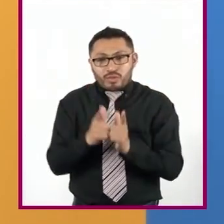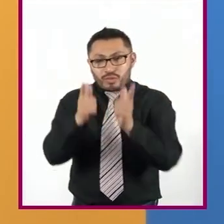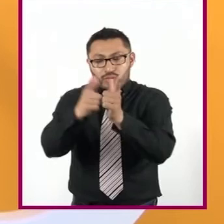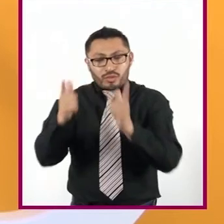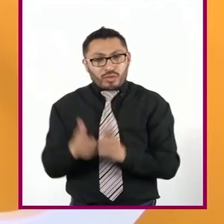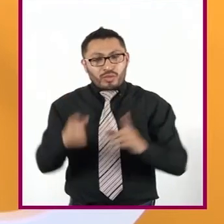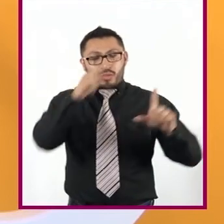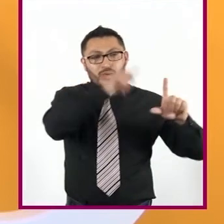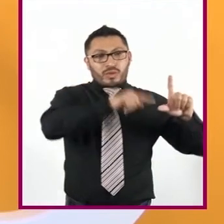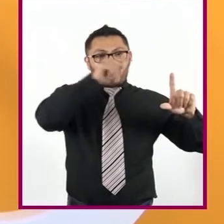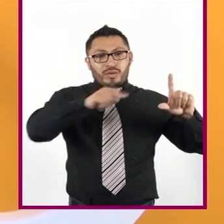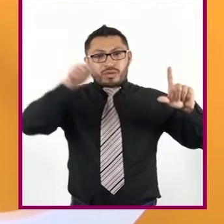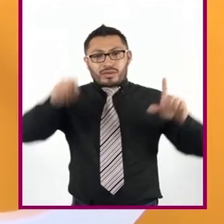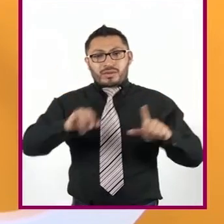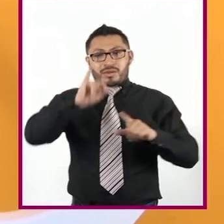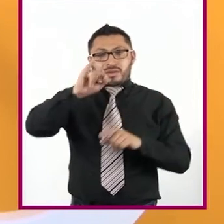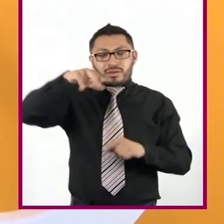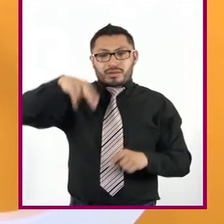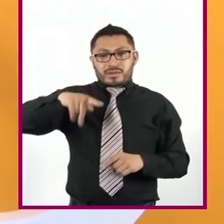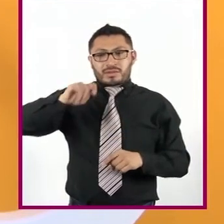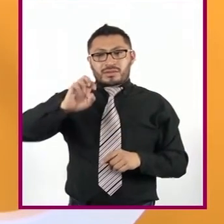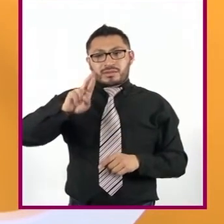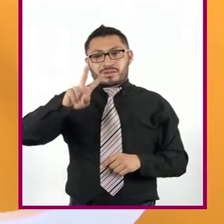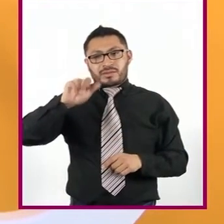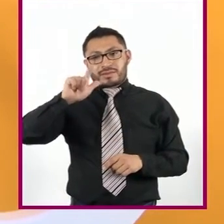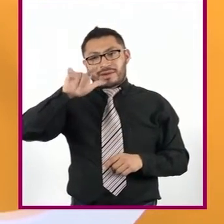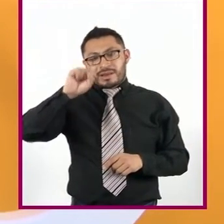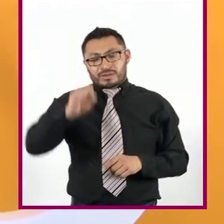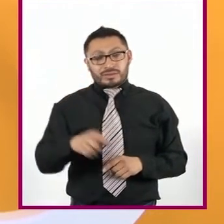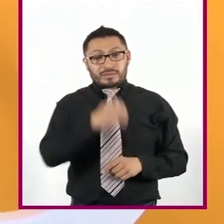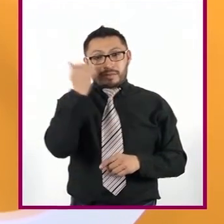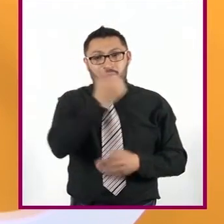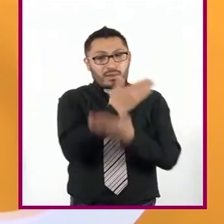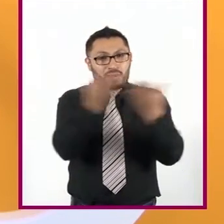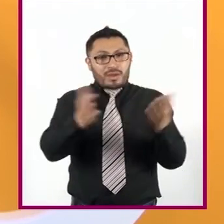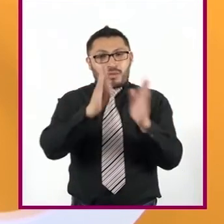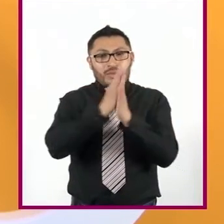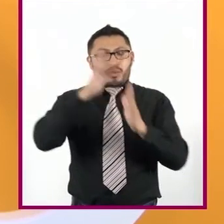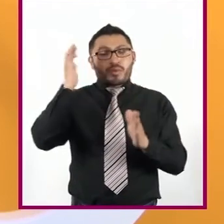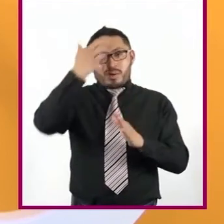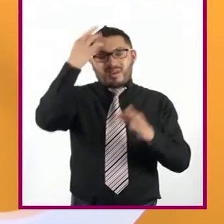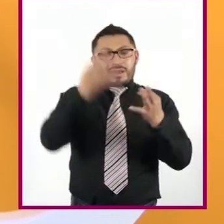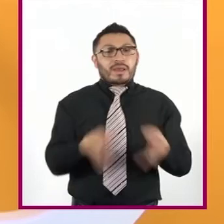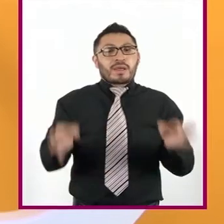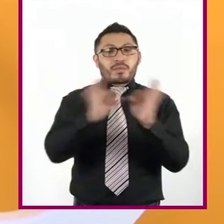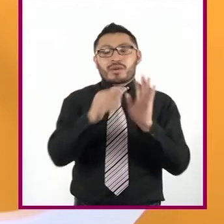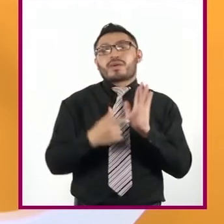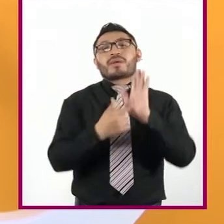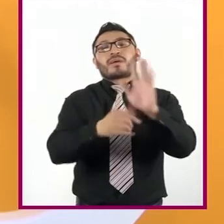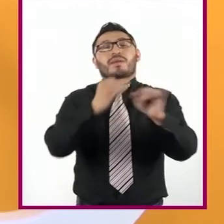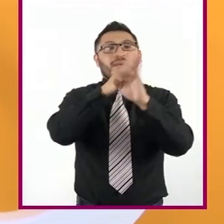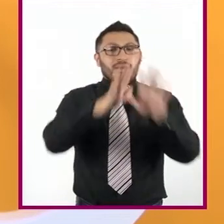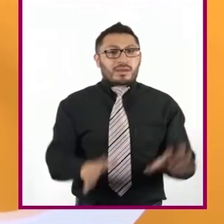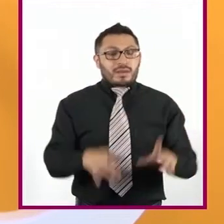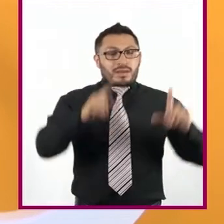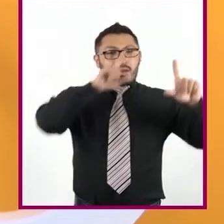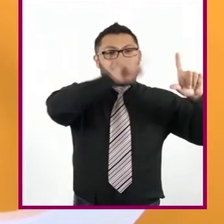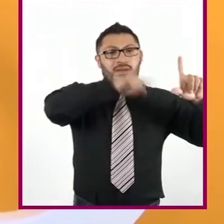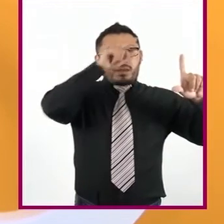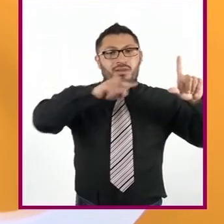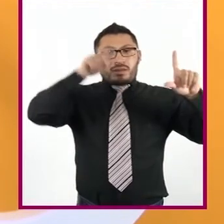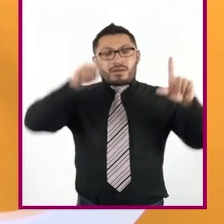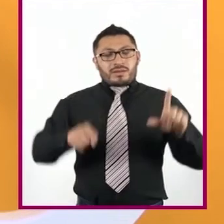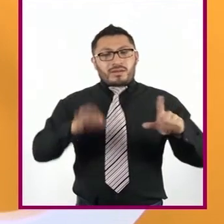intervalos. Alumnas y alumnos, tengan presente que es importante presentar la información en tablas de